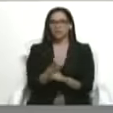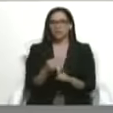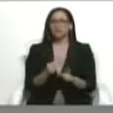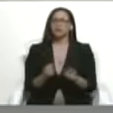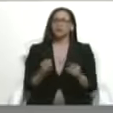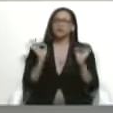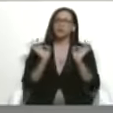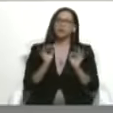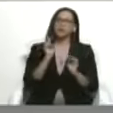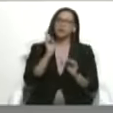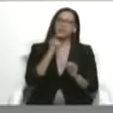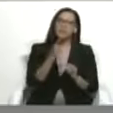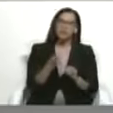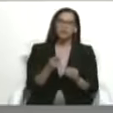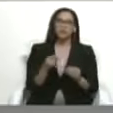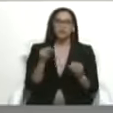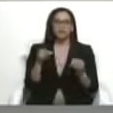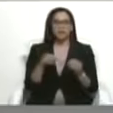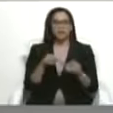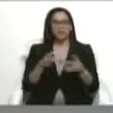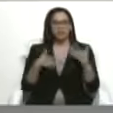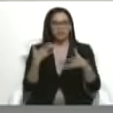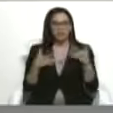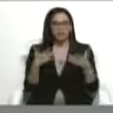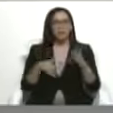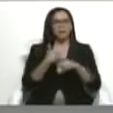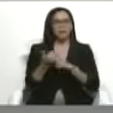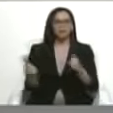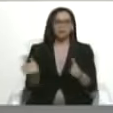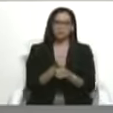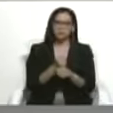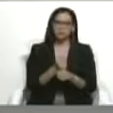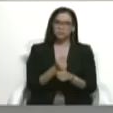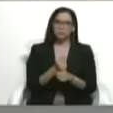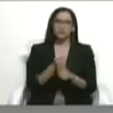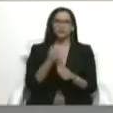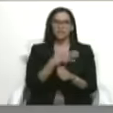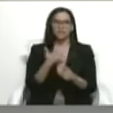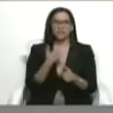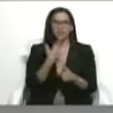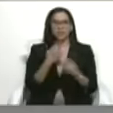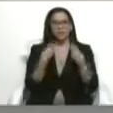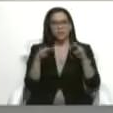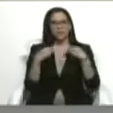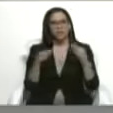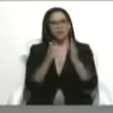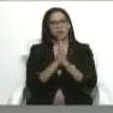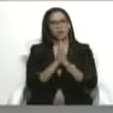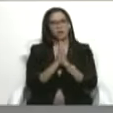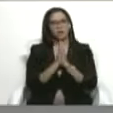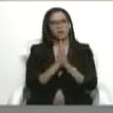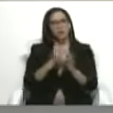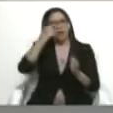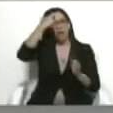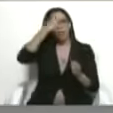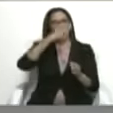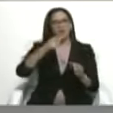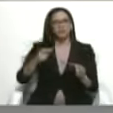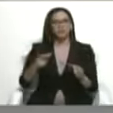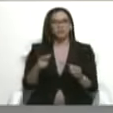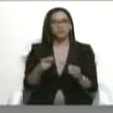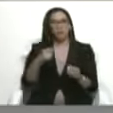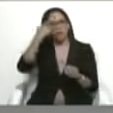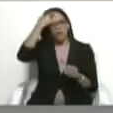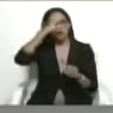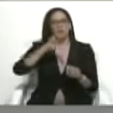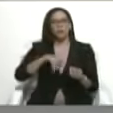si bien usted ha dicho que ya estas operaciones, estos planes han sido desarticulados, yo quisiera que le diera un mensaje, por favor, a la población. A la población